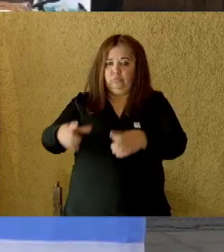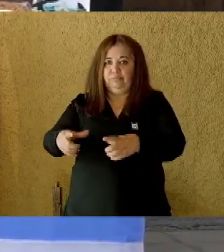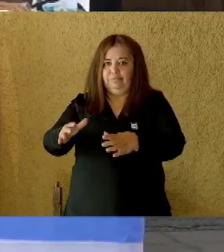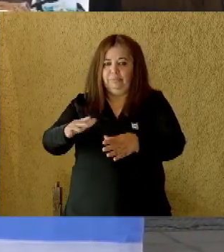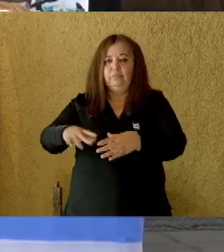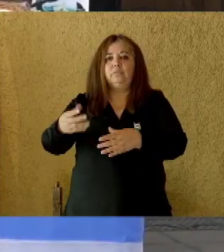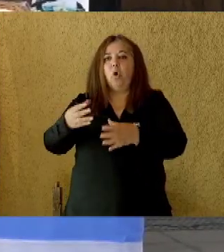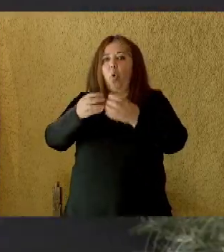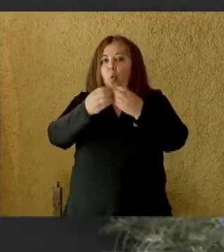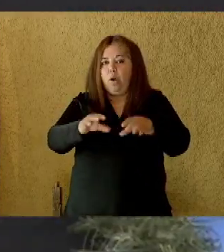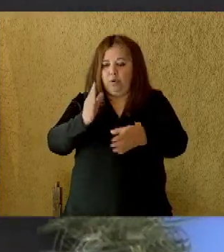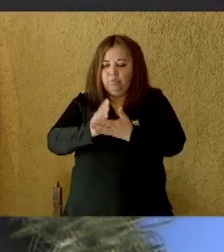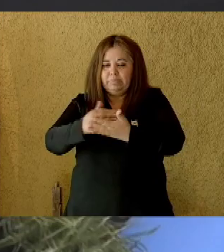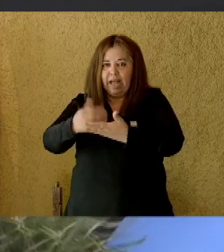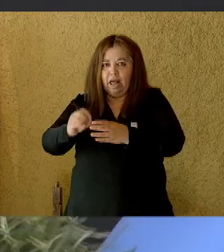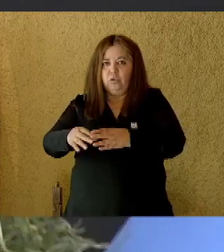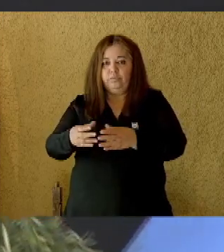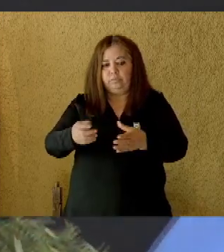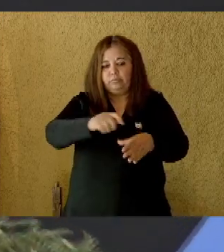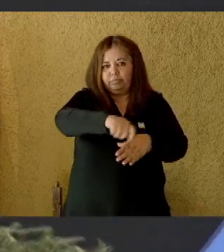y voy a pasar a armarlas.